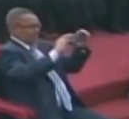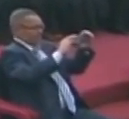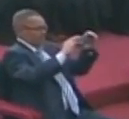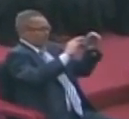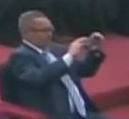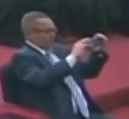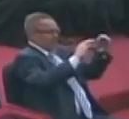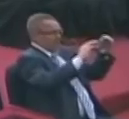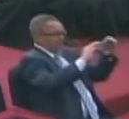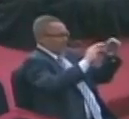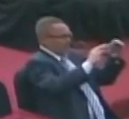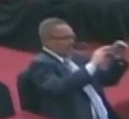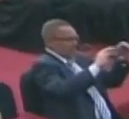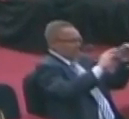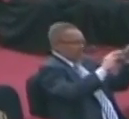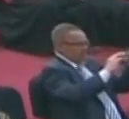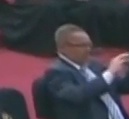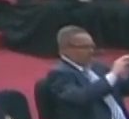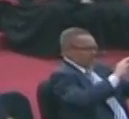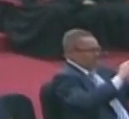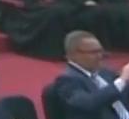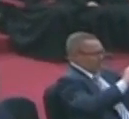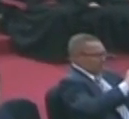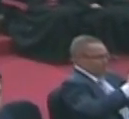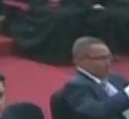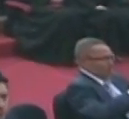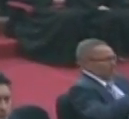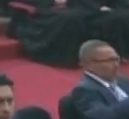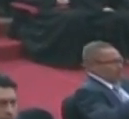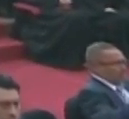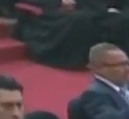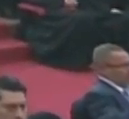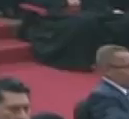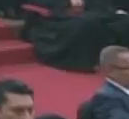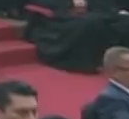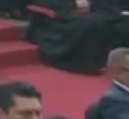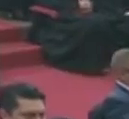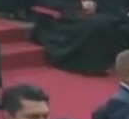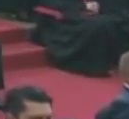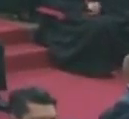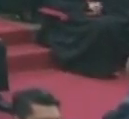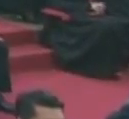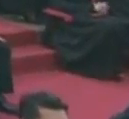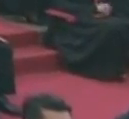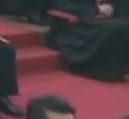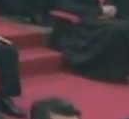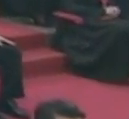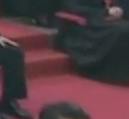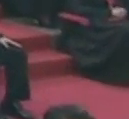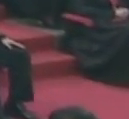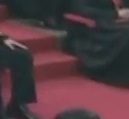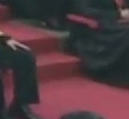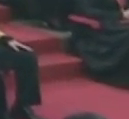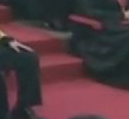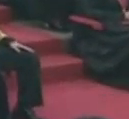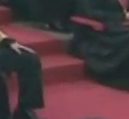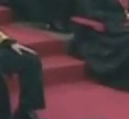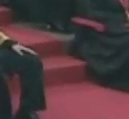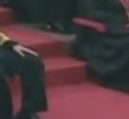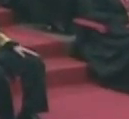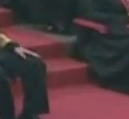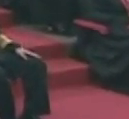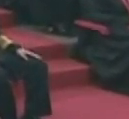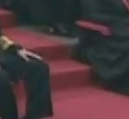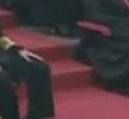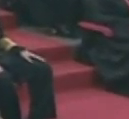2018 y declaratoria de apertura de las actividades judiciales del año 2019.